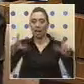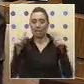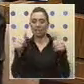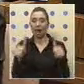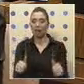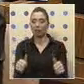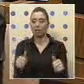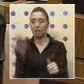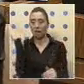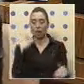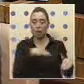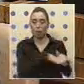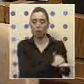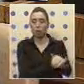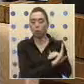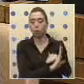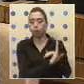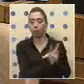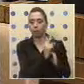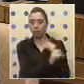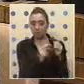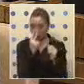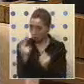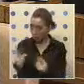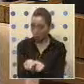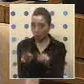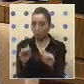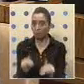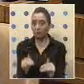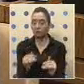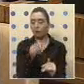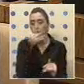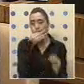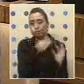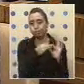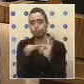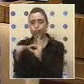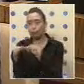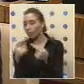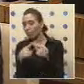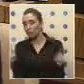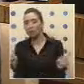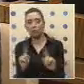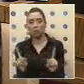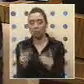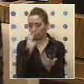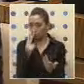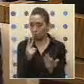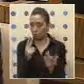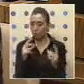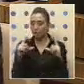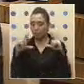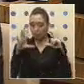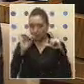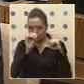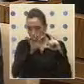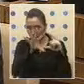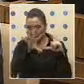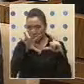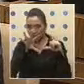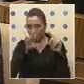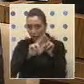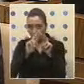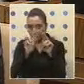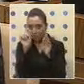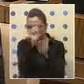que hayan estado guardados estos últimos 20 años, si son los mismos. Si la argumentación no es muy distinta, las letras están un poquito más claras, probablemente las